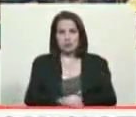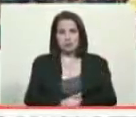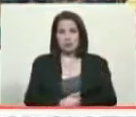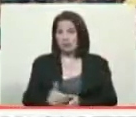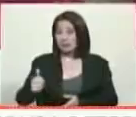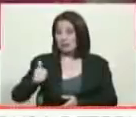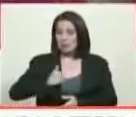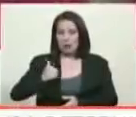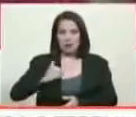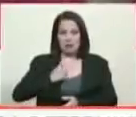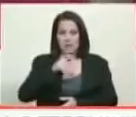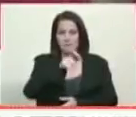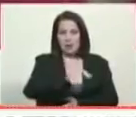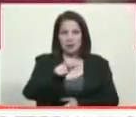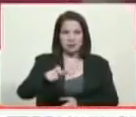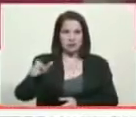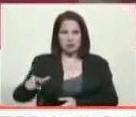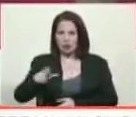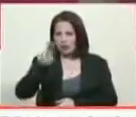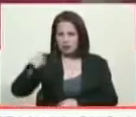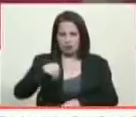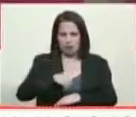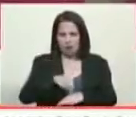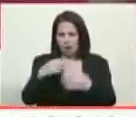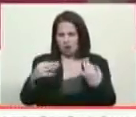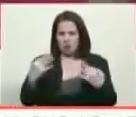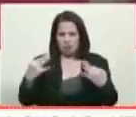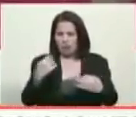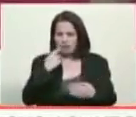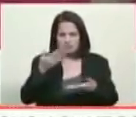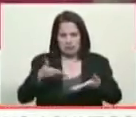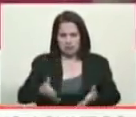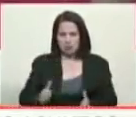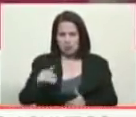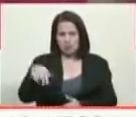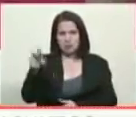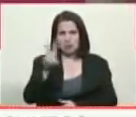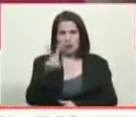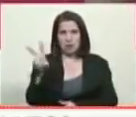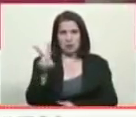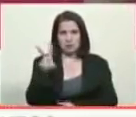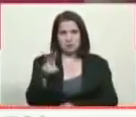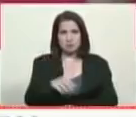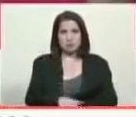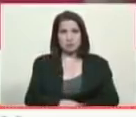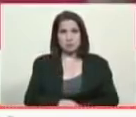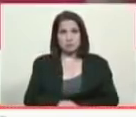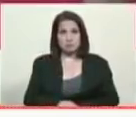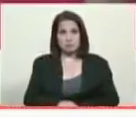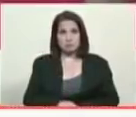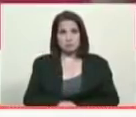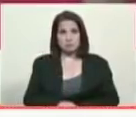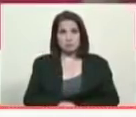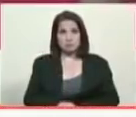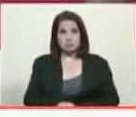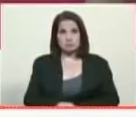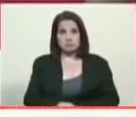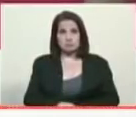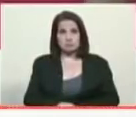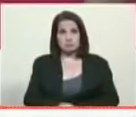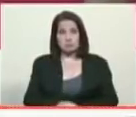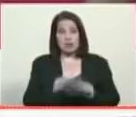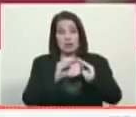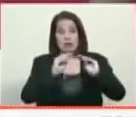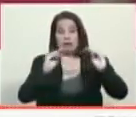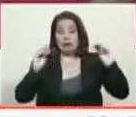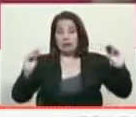Cualquier nacional, llámese nacional que diga ser venezolano, que llame a la